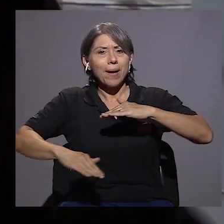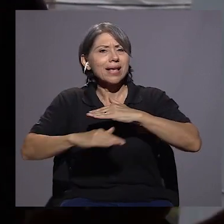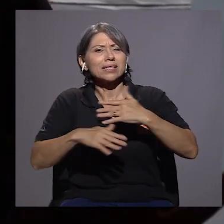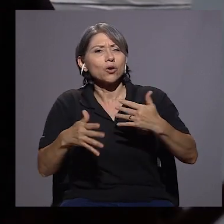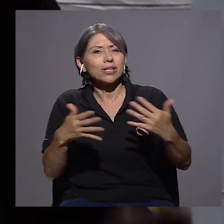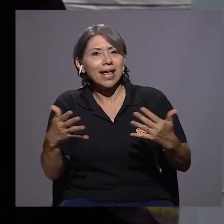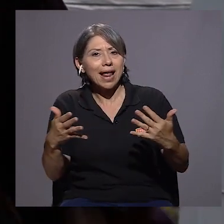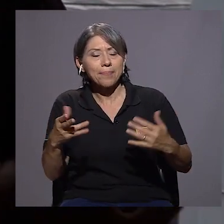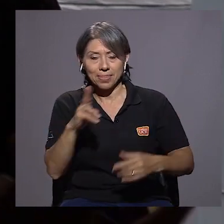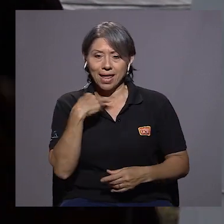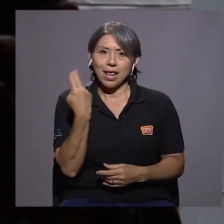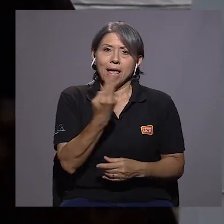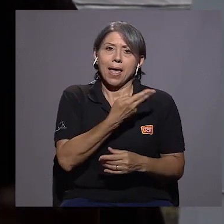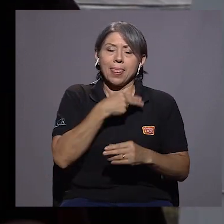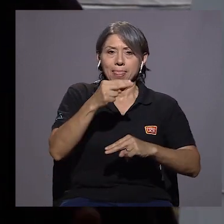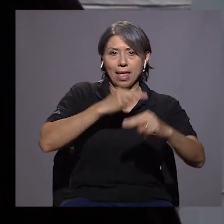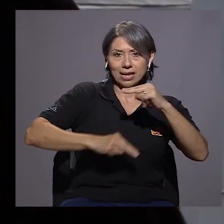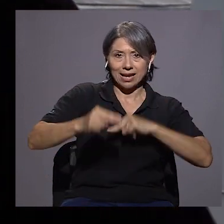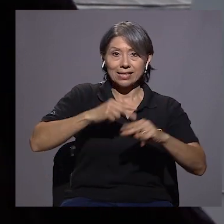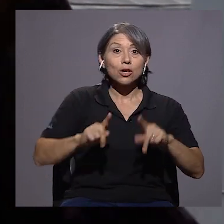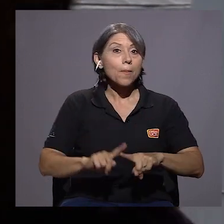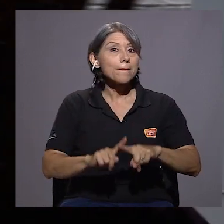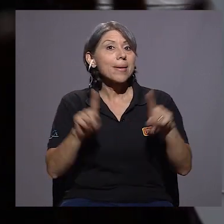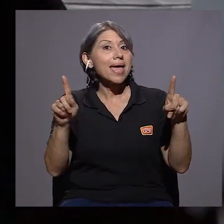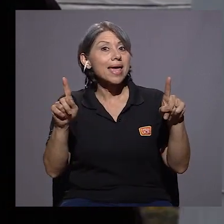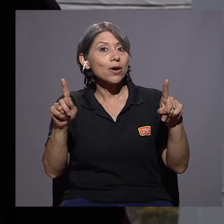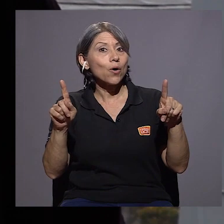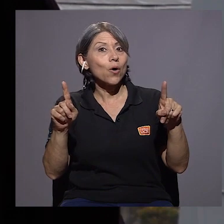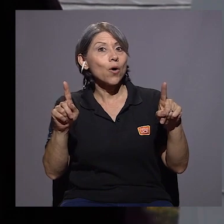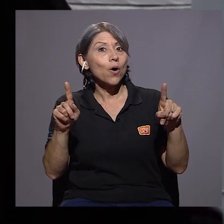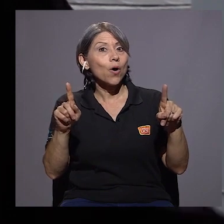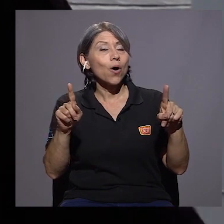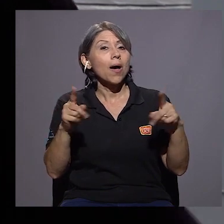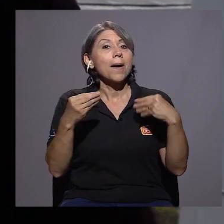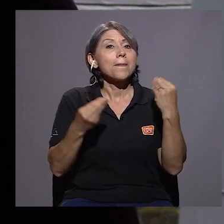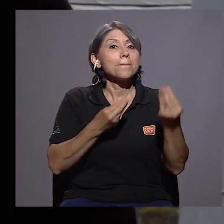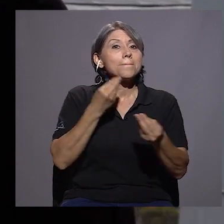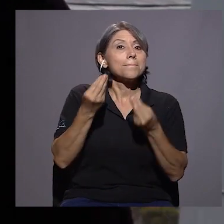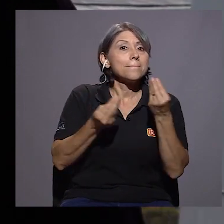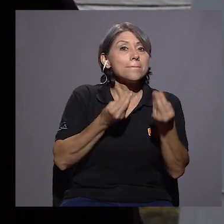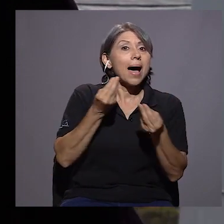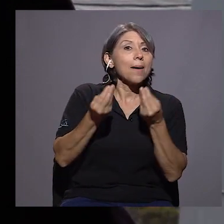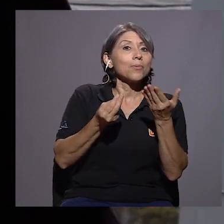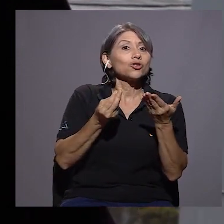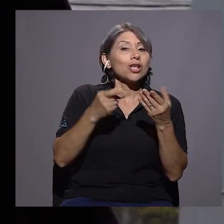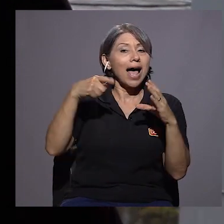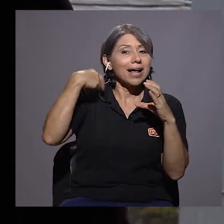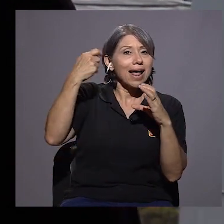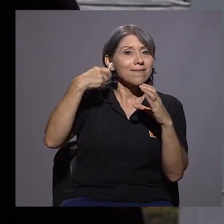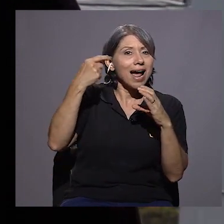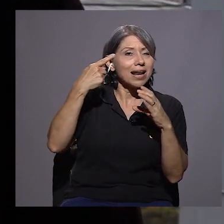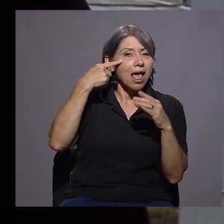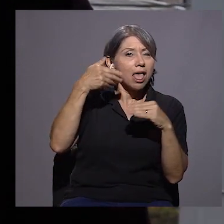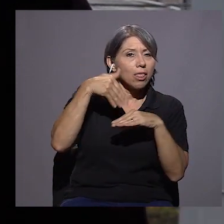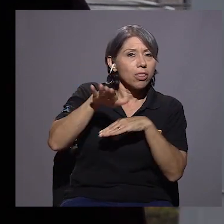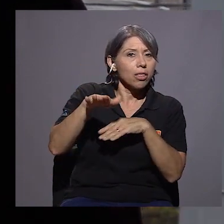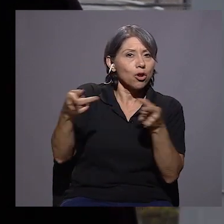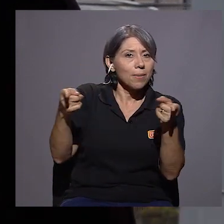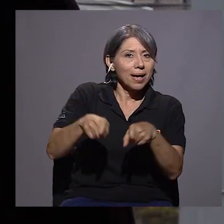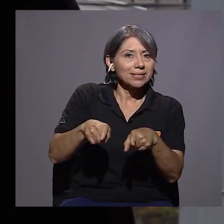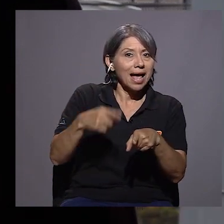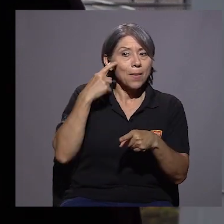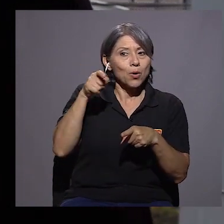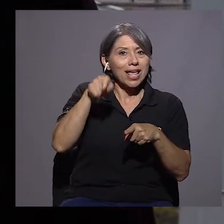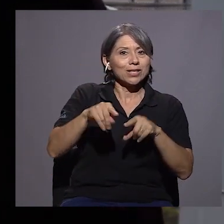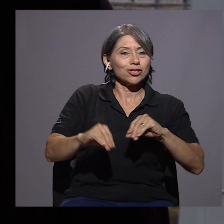y básicos era, vamos a negociar, pero vamos a grabar con envío, porque esta cuestión es transparente, porque lo que pasa entre